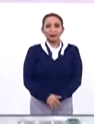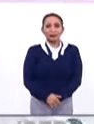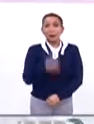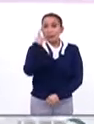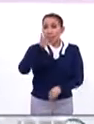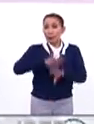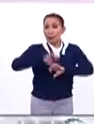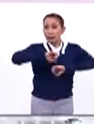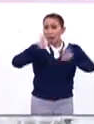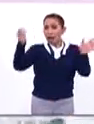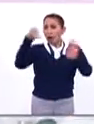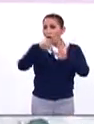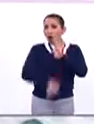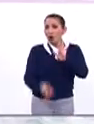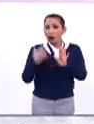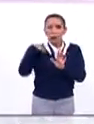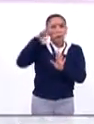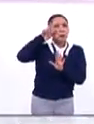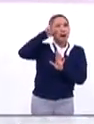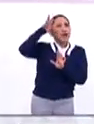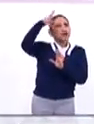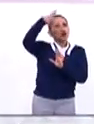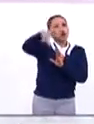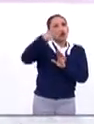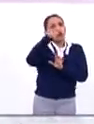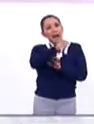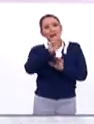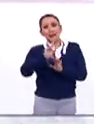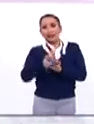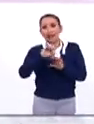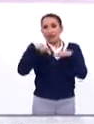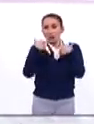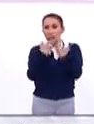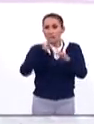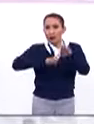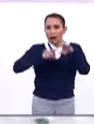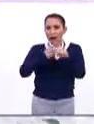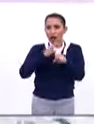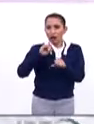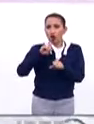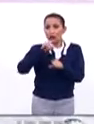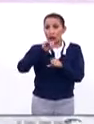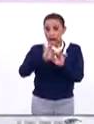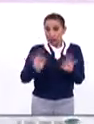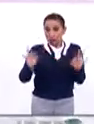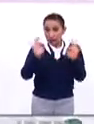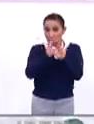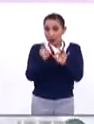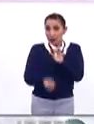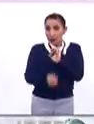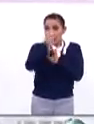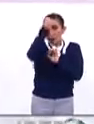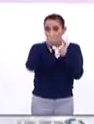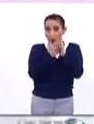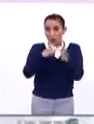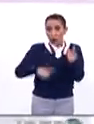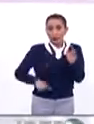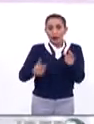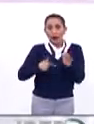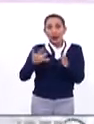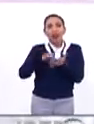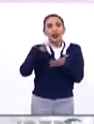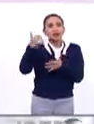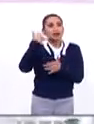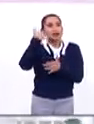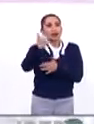Y bueno, para darnos más detalles sobre las expectativas que despierta la 30ª reunión de embajadores y cónsules, importante porque es la primera del nuevo gobierno, agradezco que nos